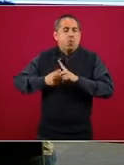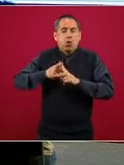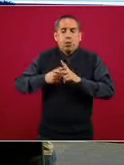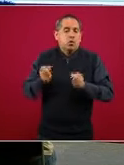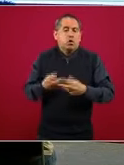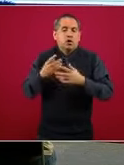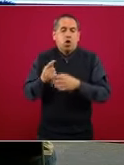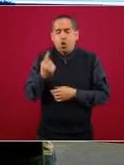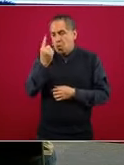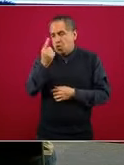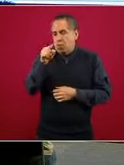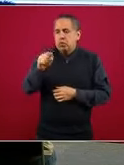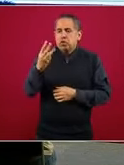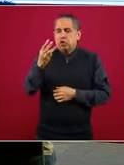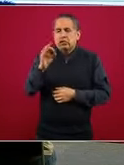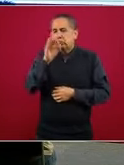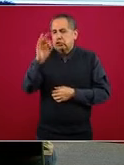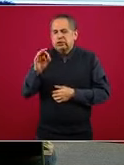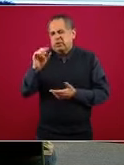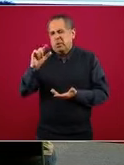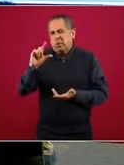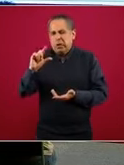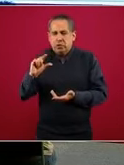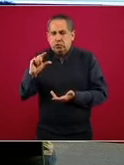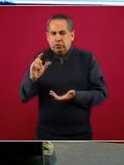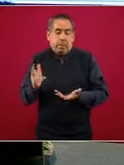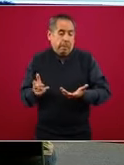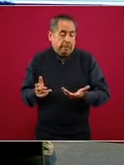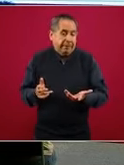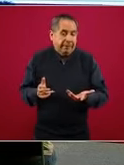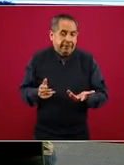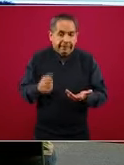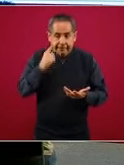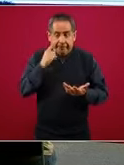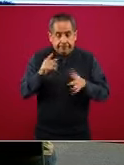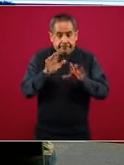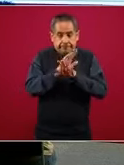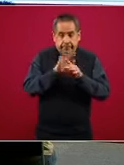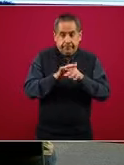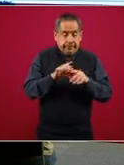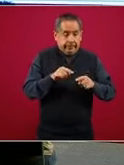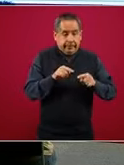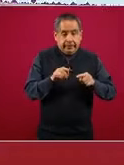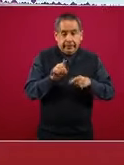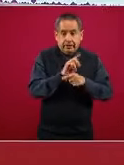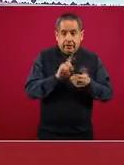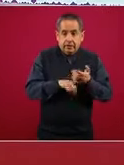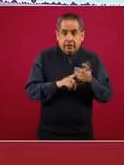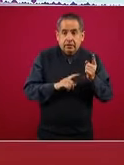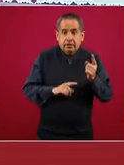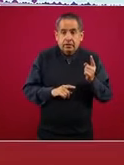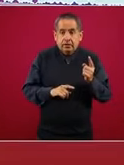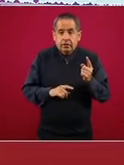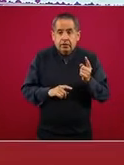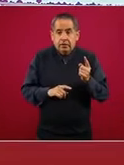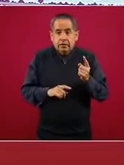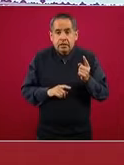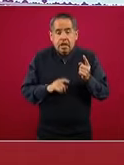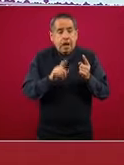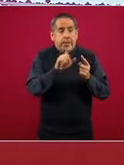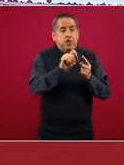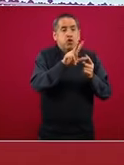promedio de 1.3%. Vean ustedes que cambió desde un promedio de